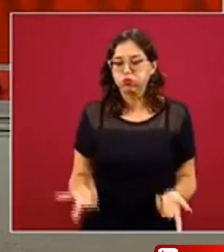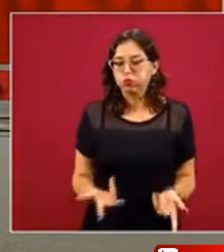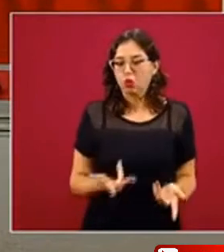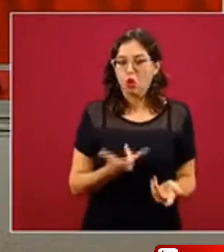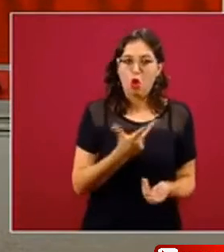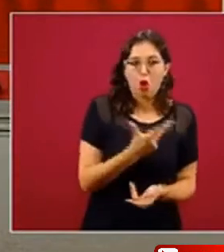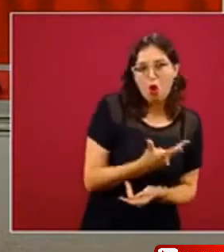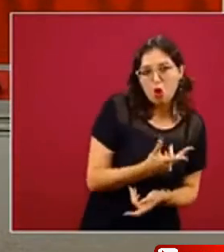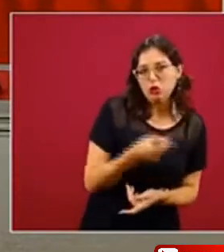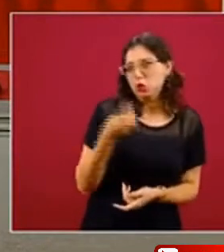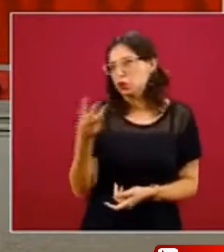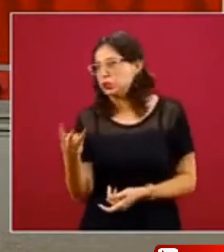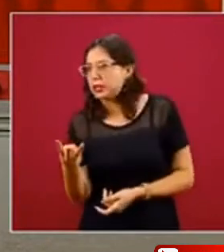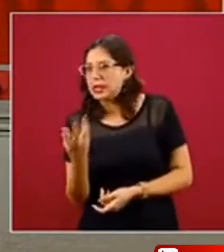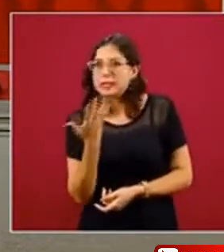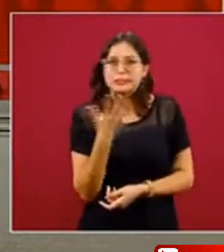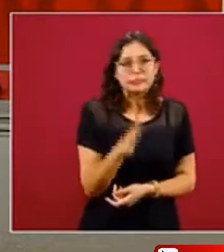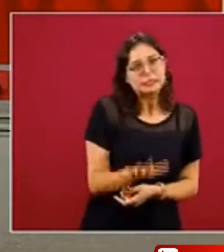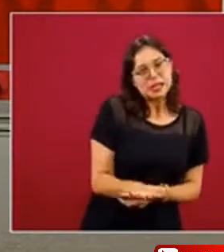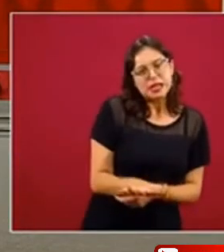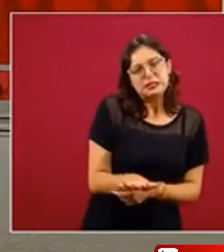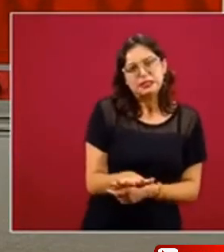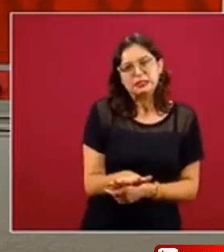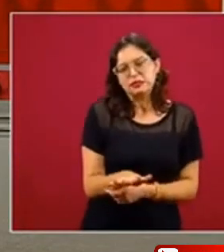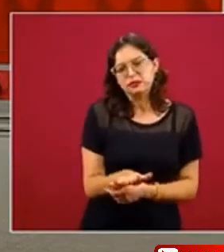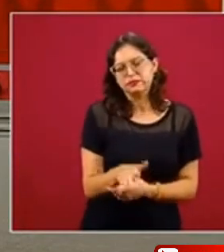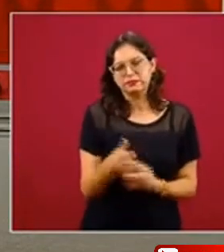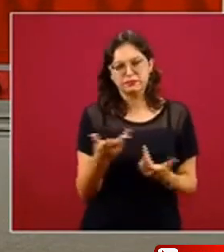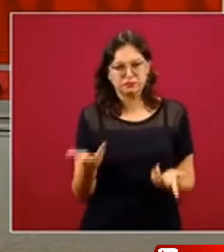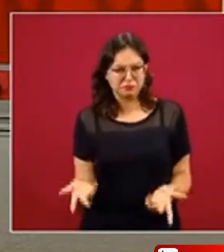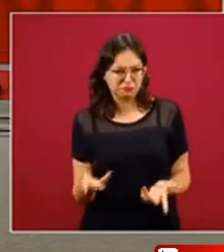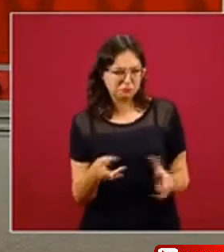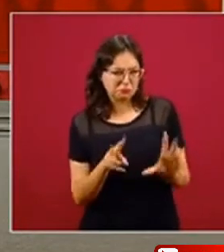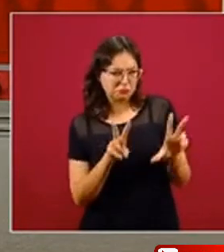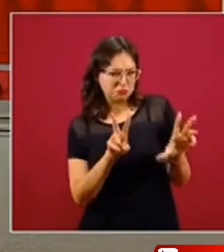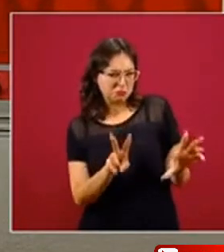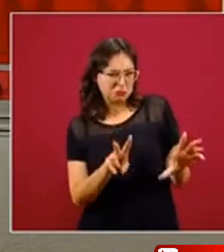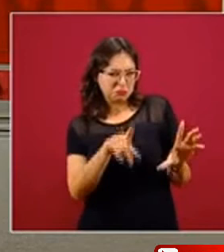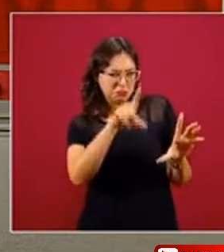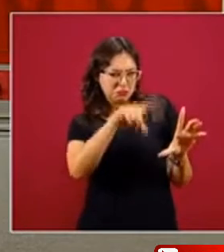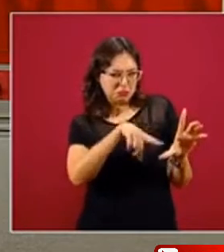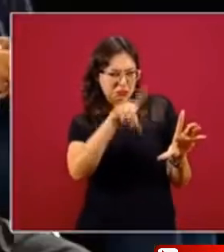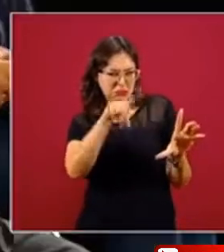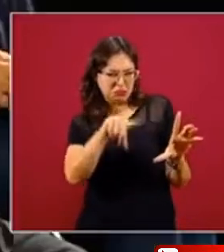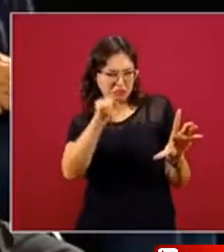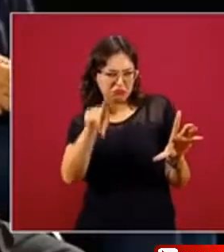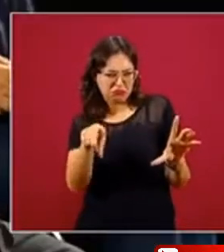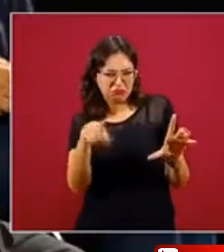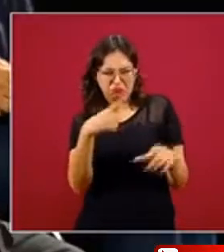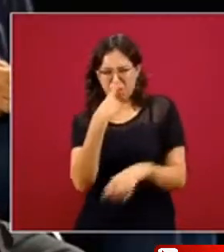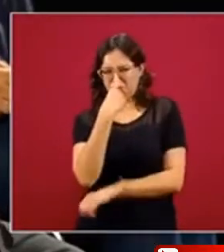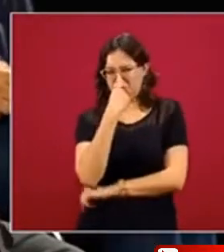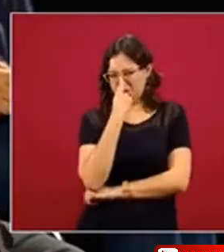3, 10. Y entonces, cuando vemos las gráficas de la ocupación hospitalaria, parece que es un poco